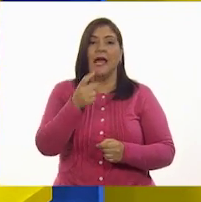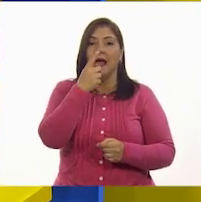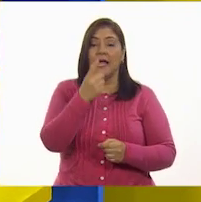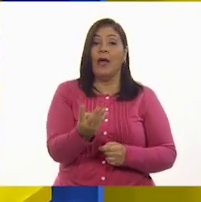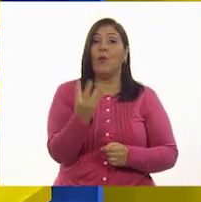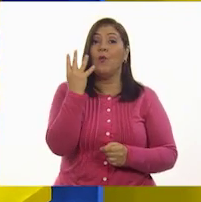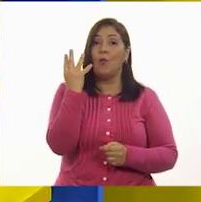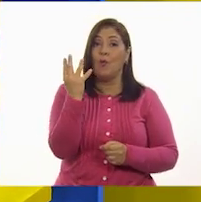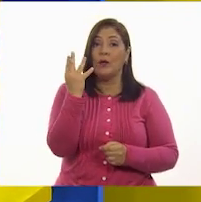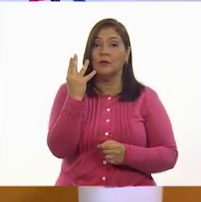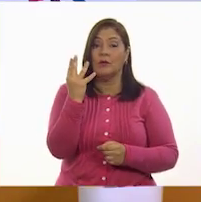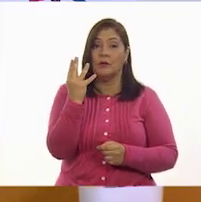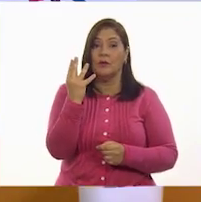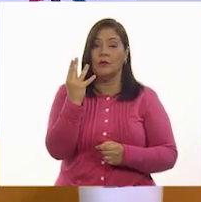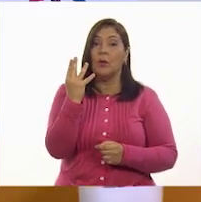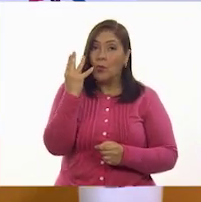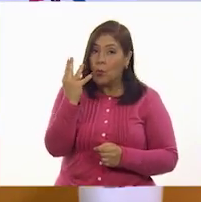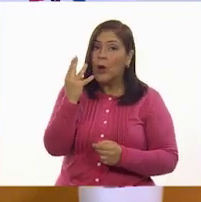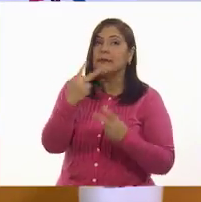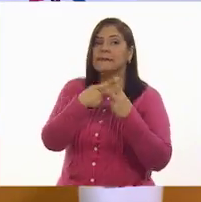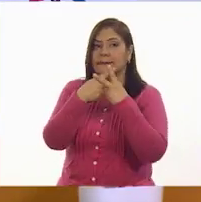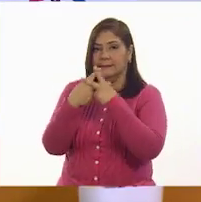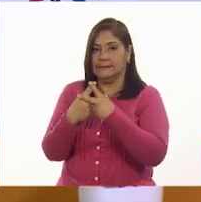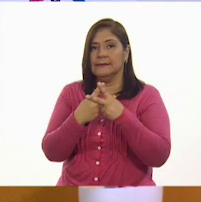son 4. 4 estrellas.